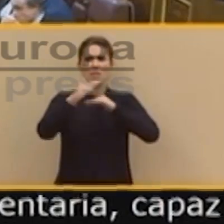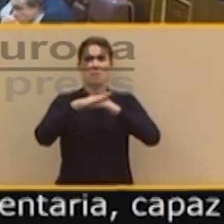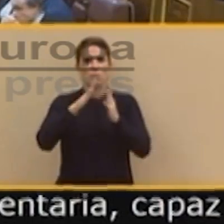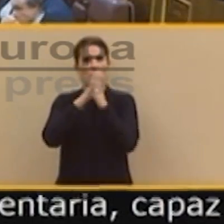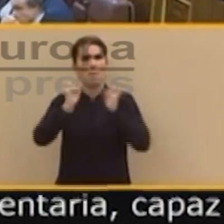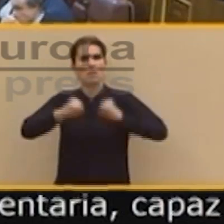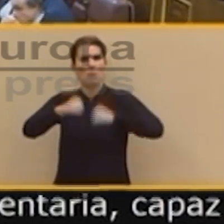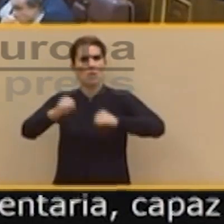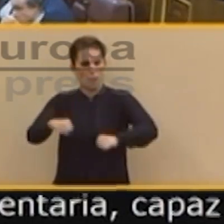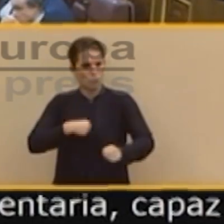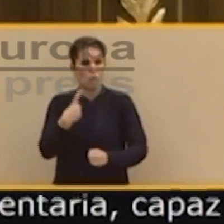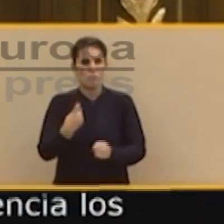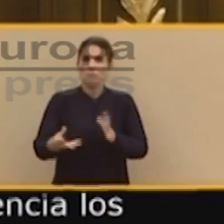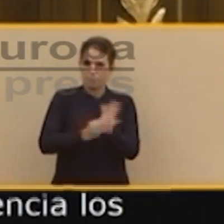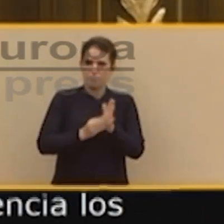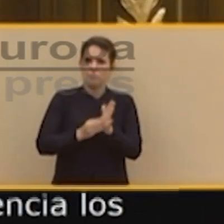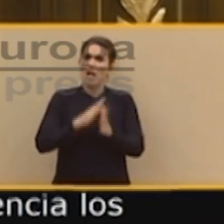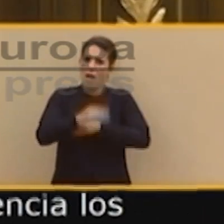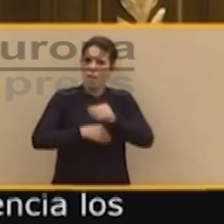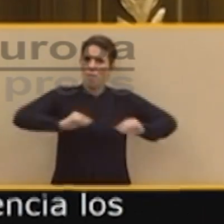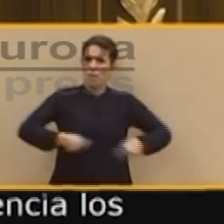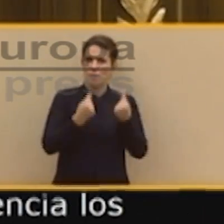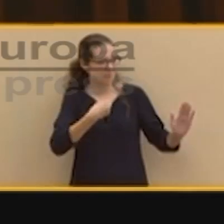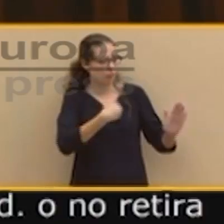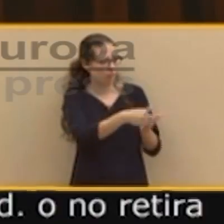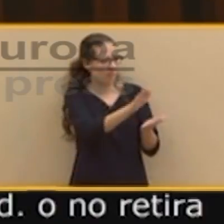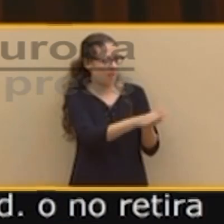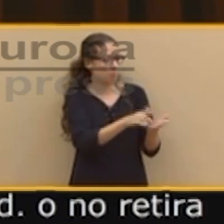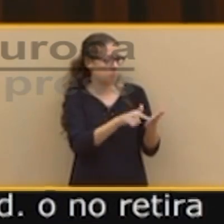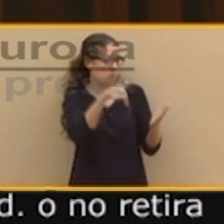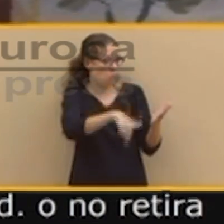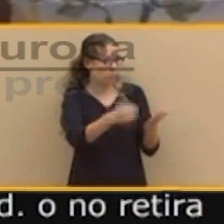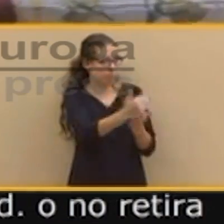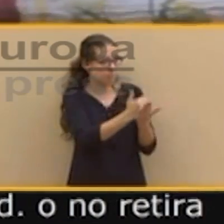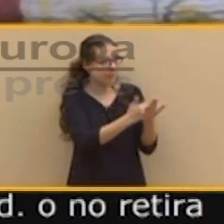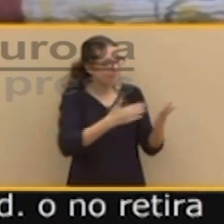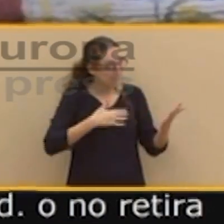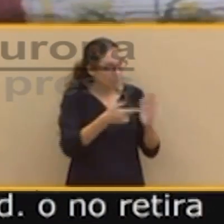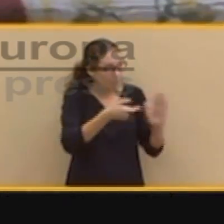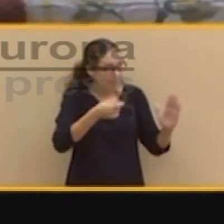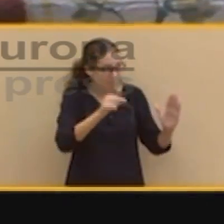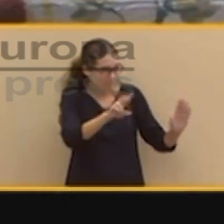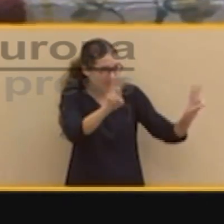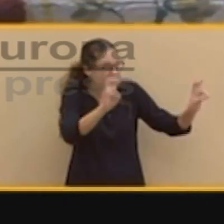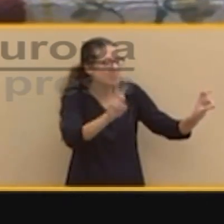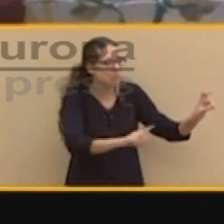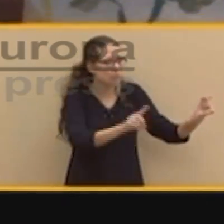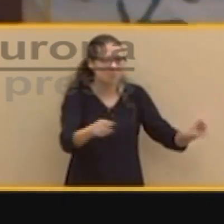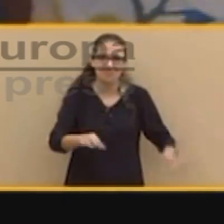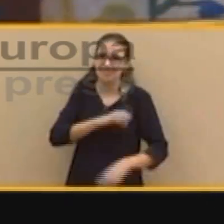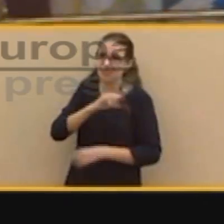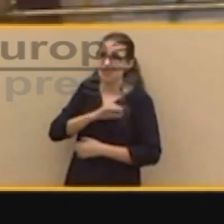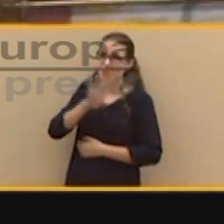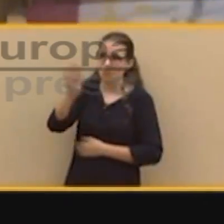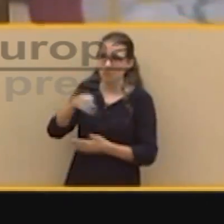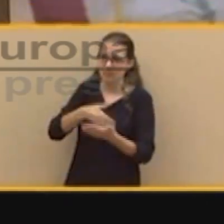Y Hernando ha desaprovechado la oportunidad de retractarse. Señoría, 4 millones de dólares. Gracias. Por